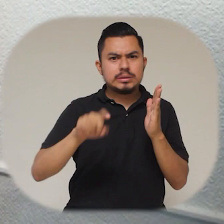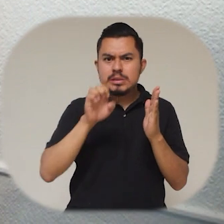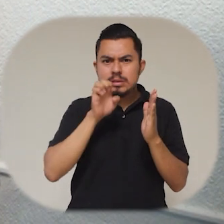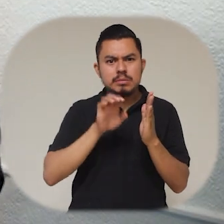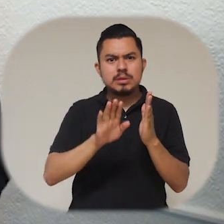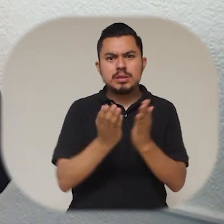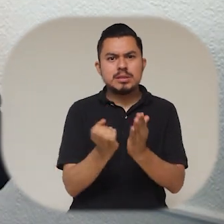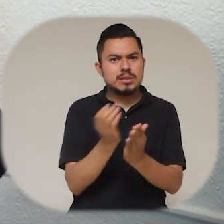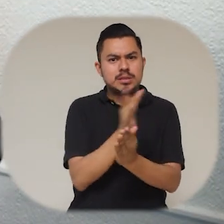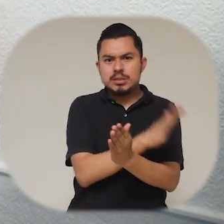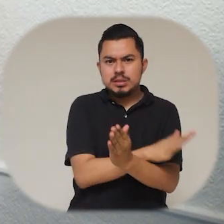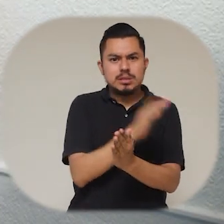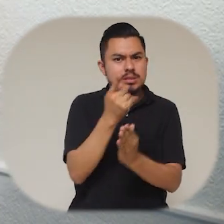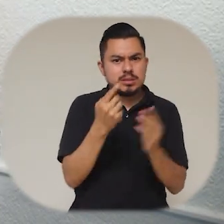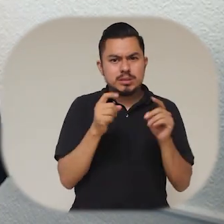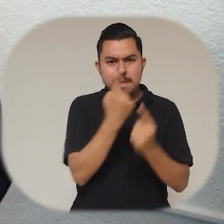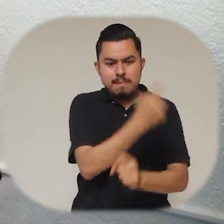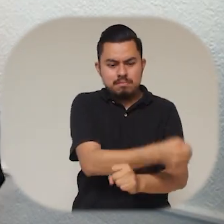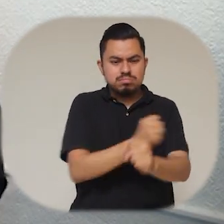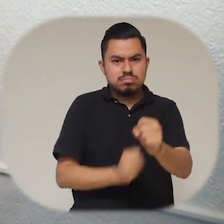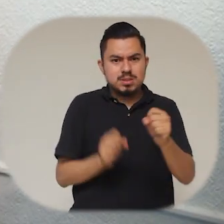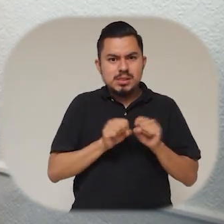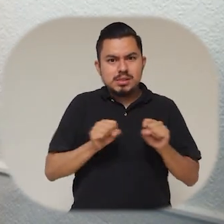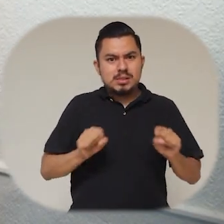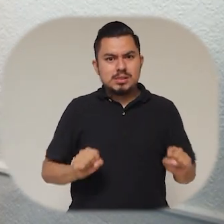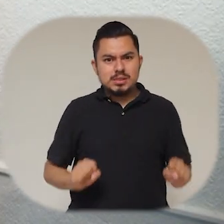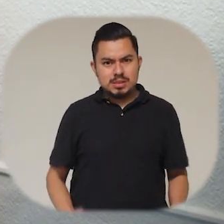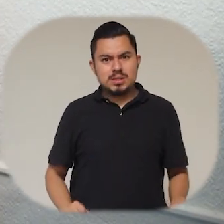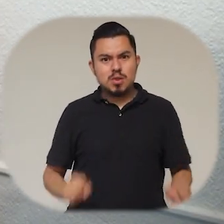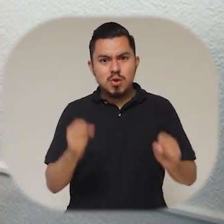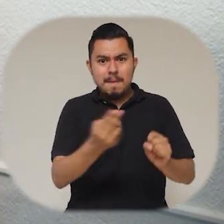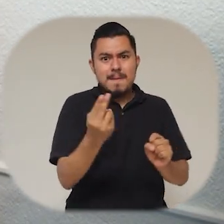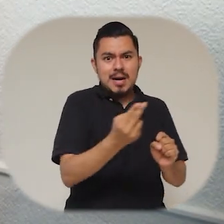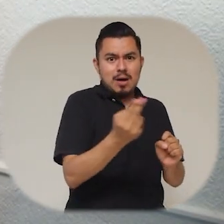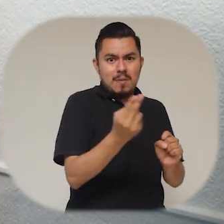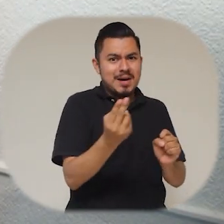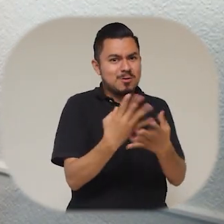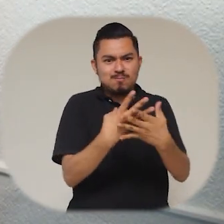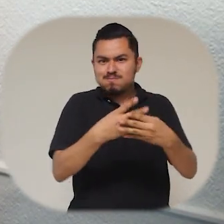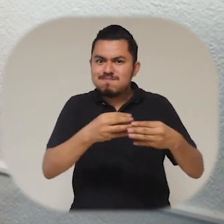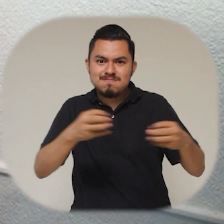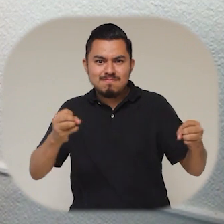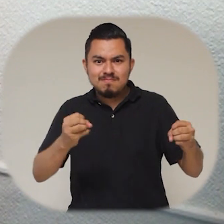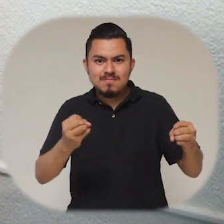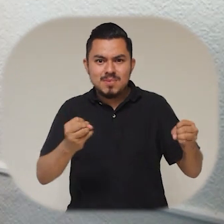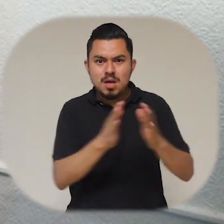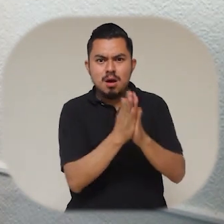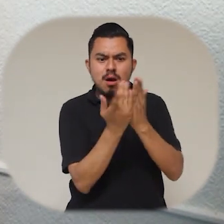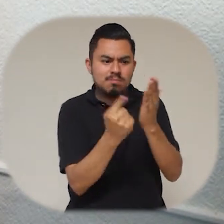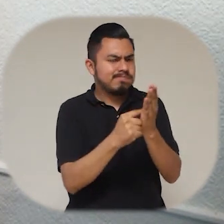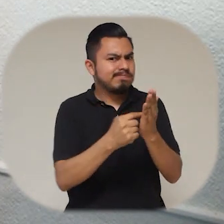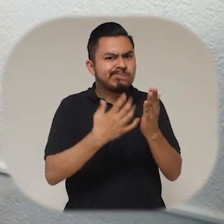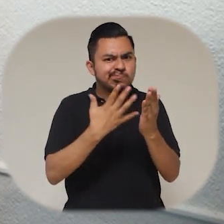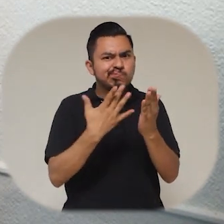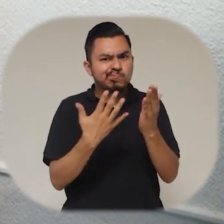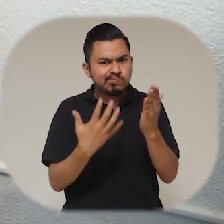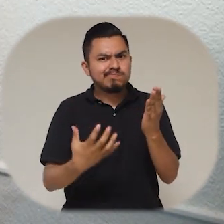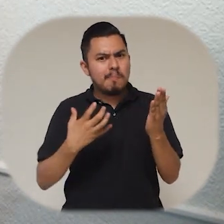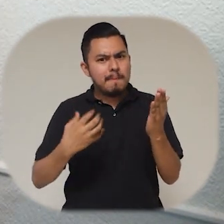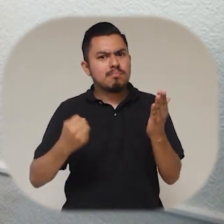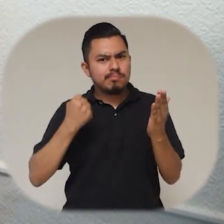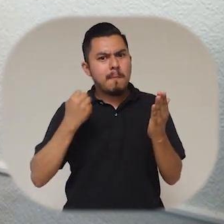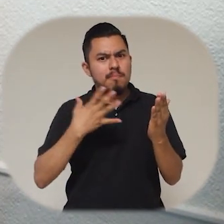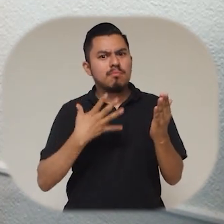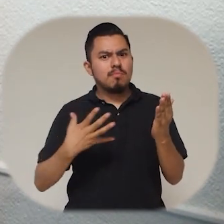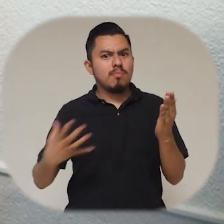en toda la Biblia acerca del sacerdote, pero especialmente en el Pentateuco de Moisés se registra acerca de los sacerdotes y